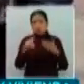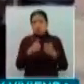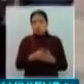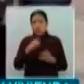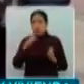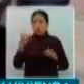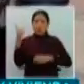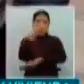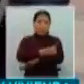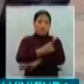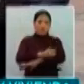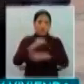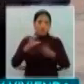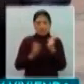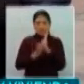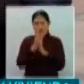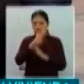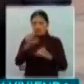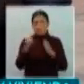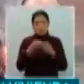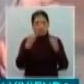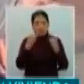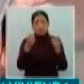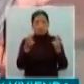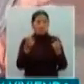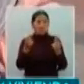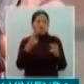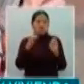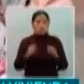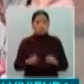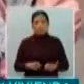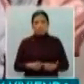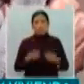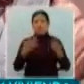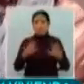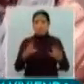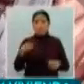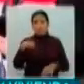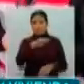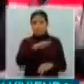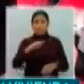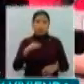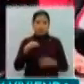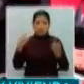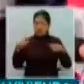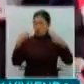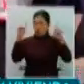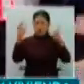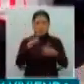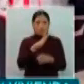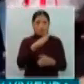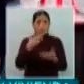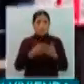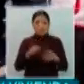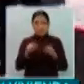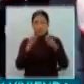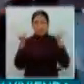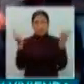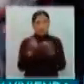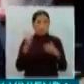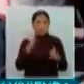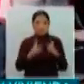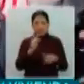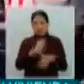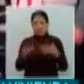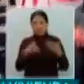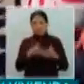del censo experimental levantar la información. Nosotros hemos logrado capturar a ese número de